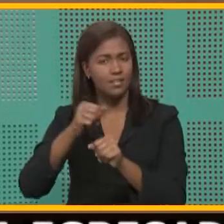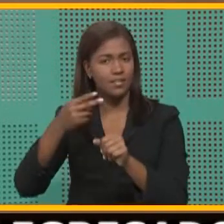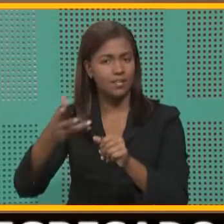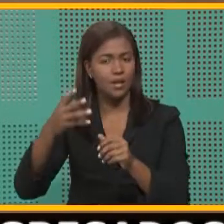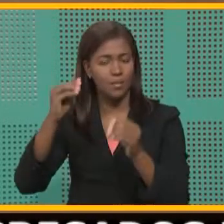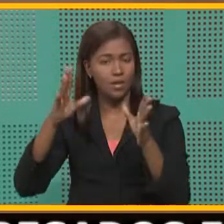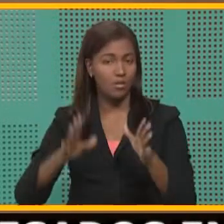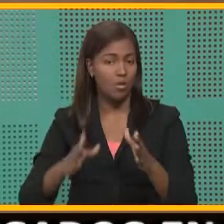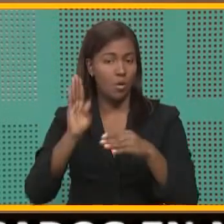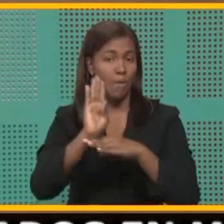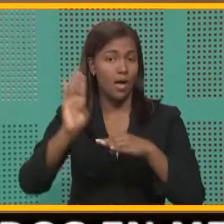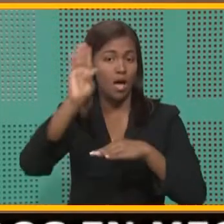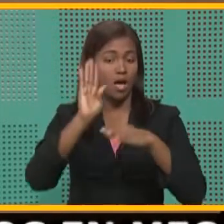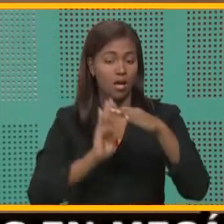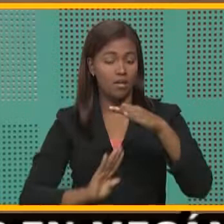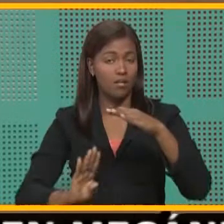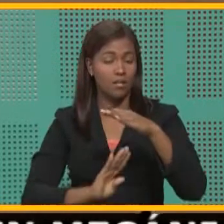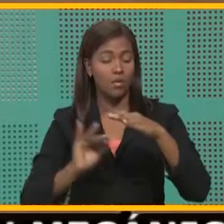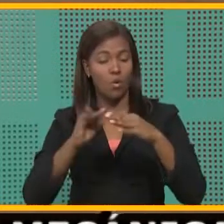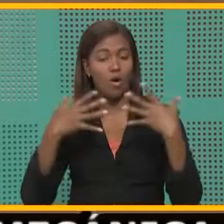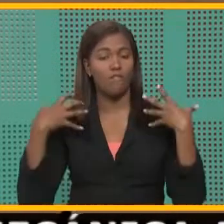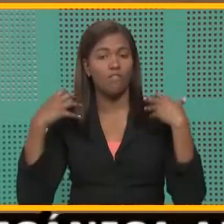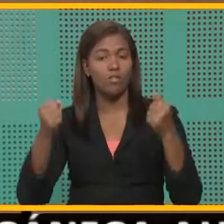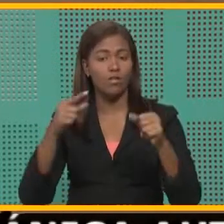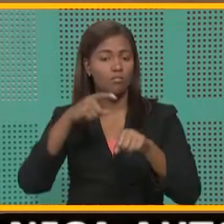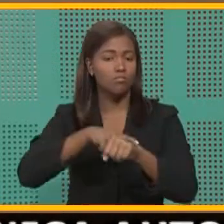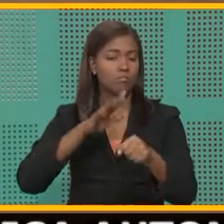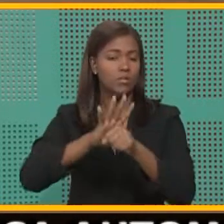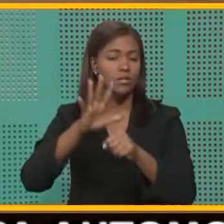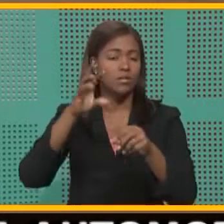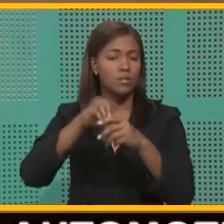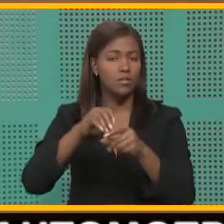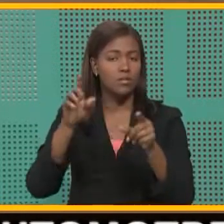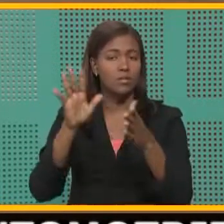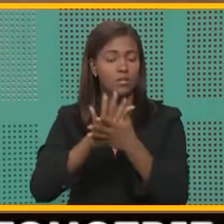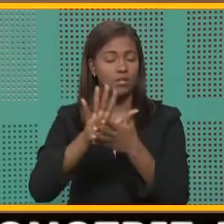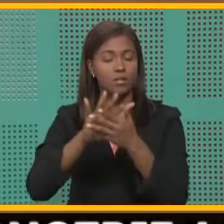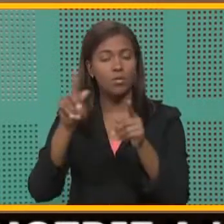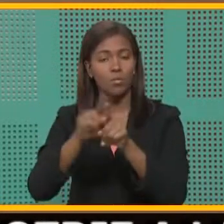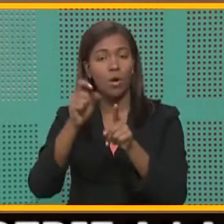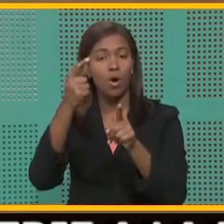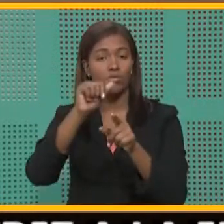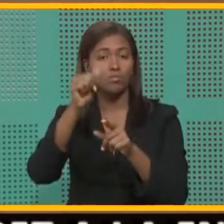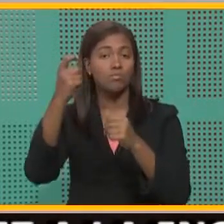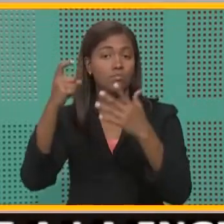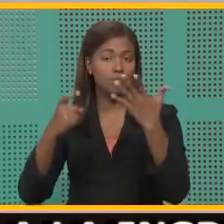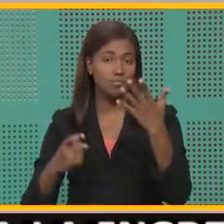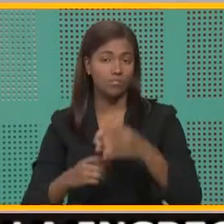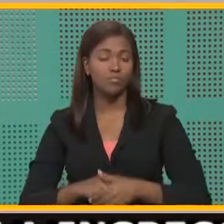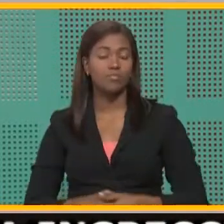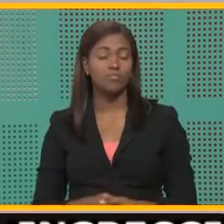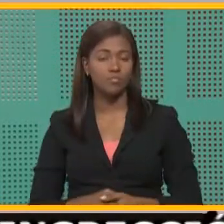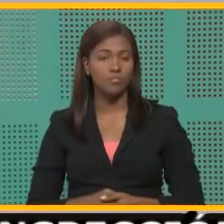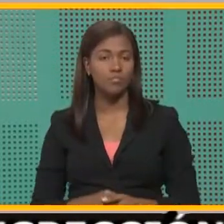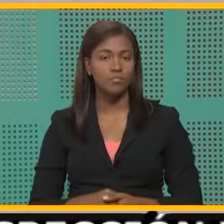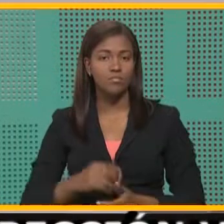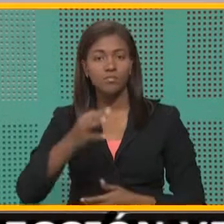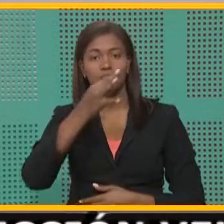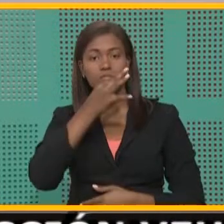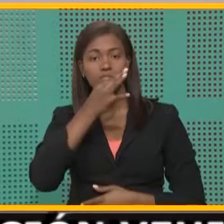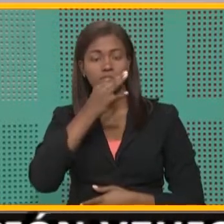media, fortalecer la jornada extendida, además de otros puntos de 14 suscritos. Prontamente estará